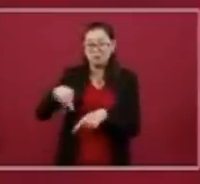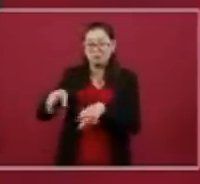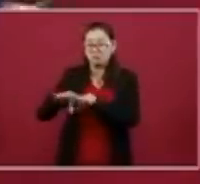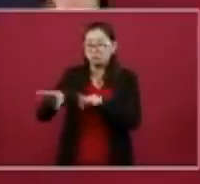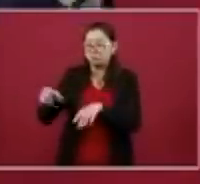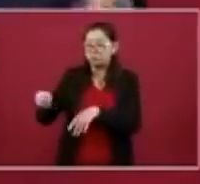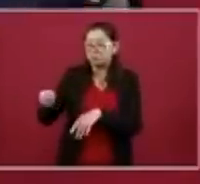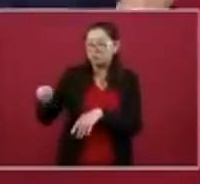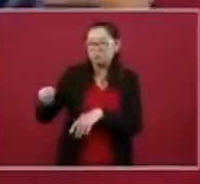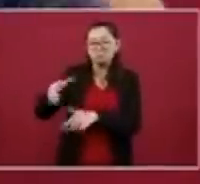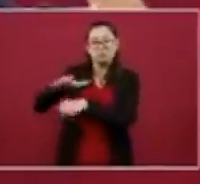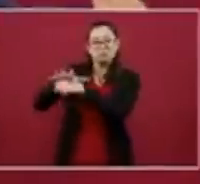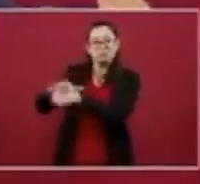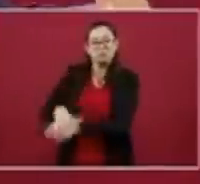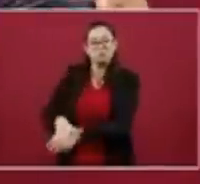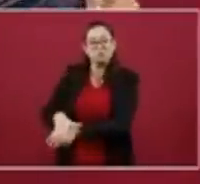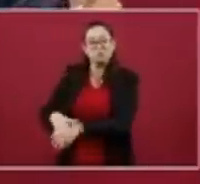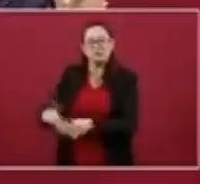alguien que surge de un movimiento